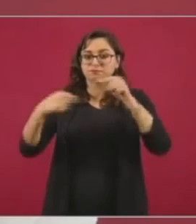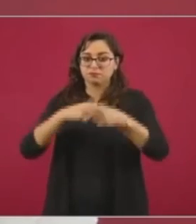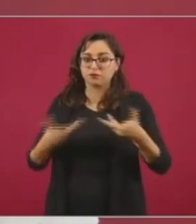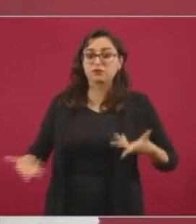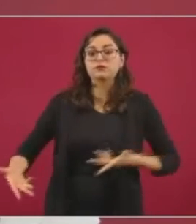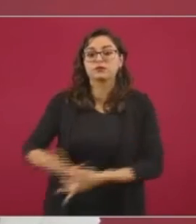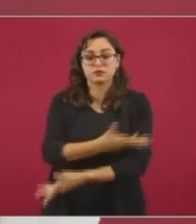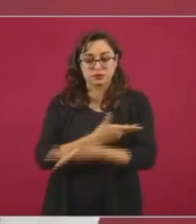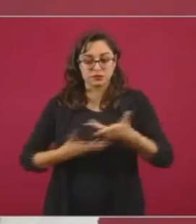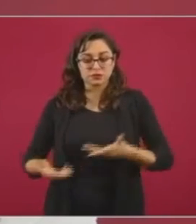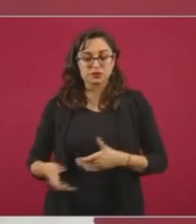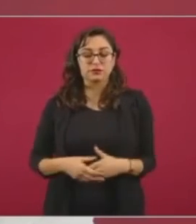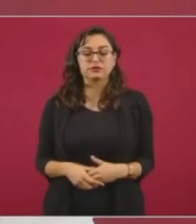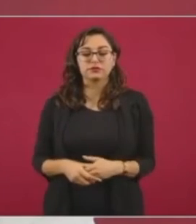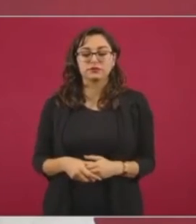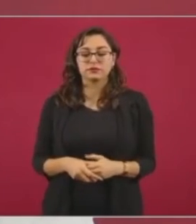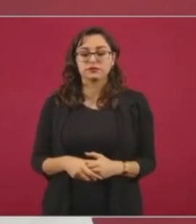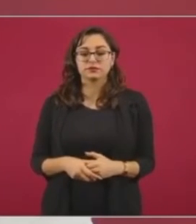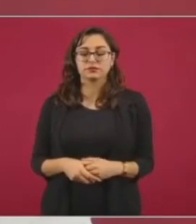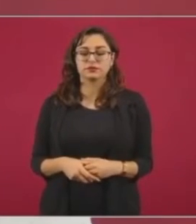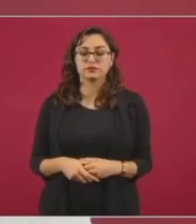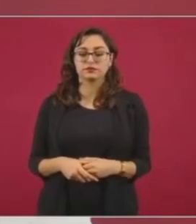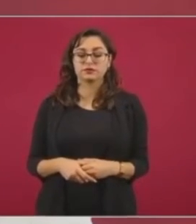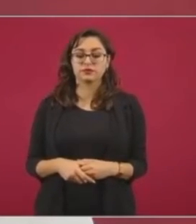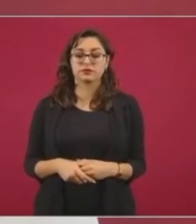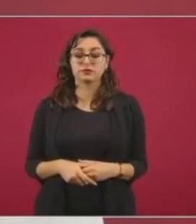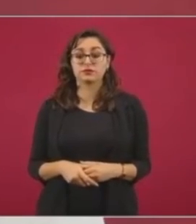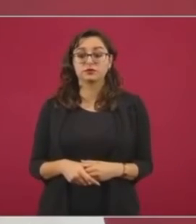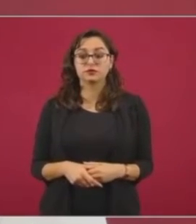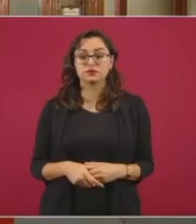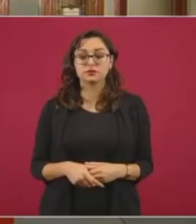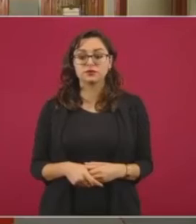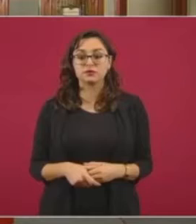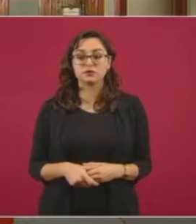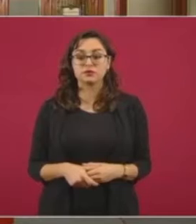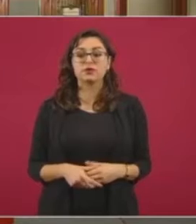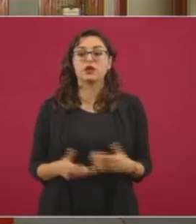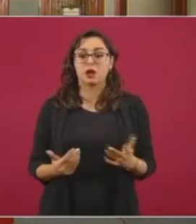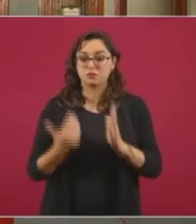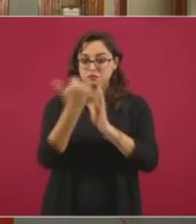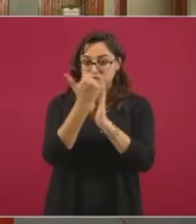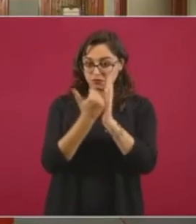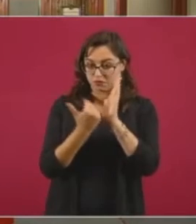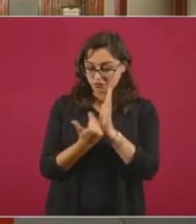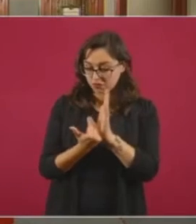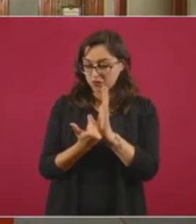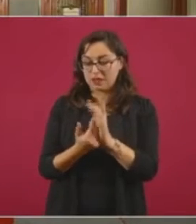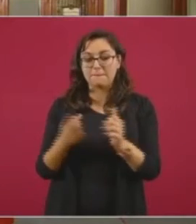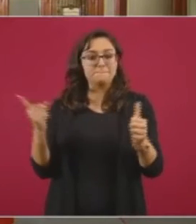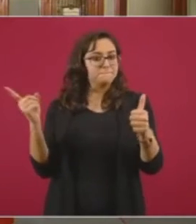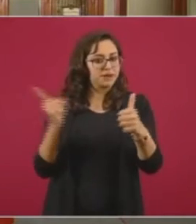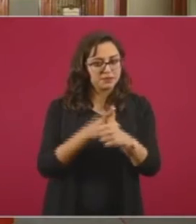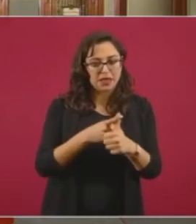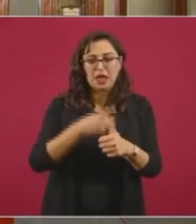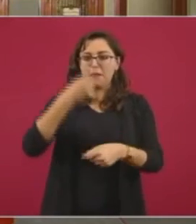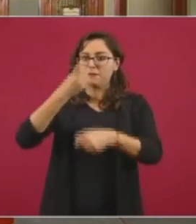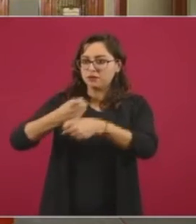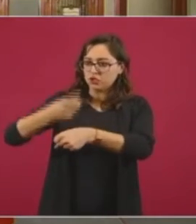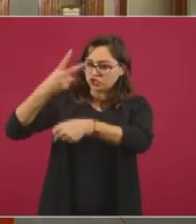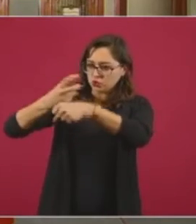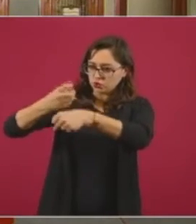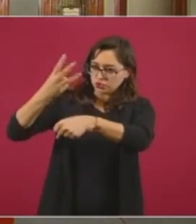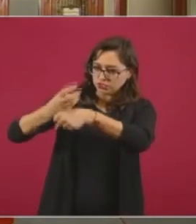legitimidad. Identifica con claridad cuál es el esquema de priorización y las razones técnicas,